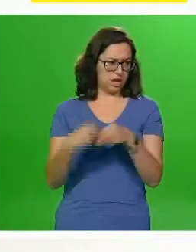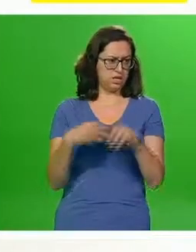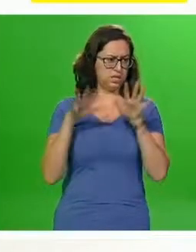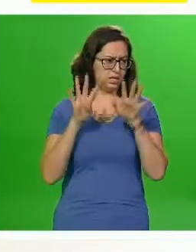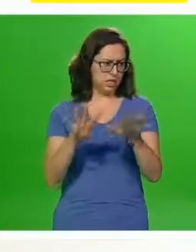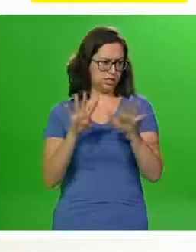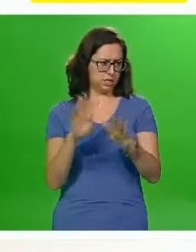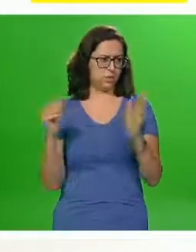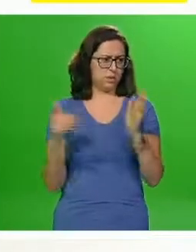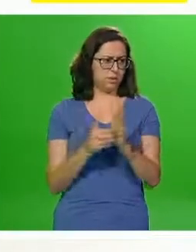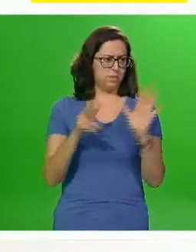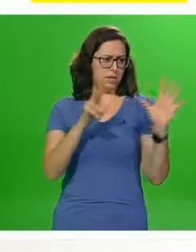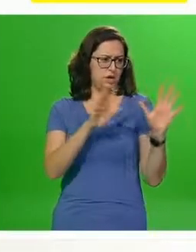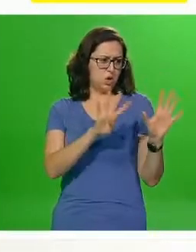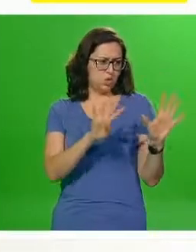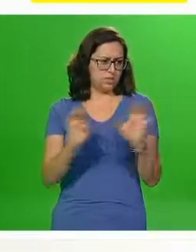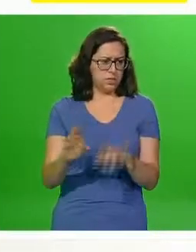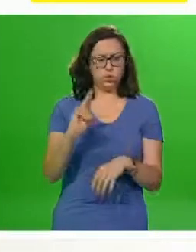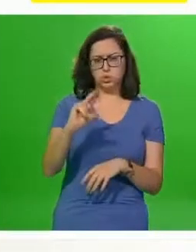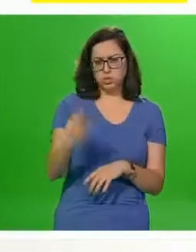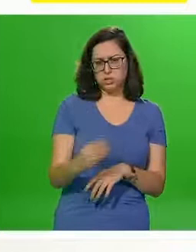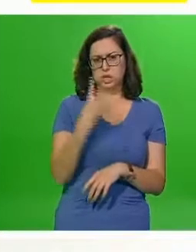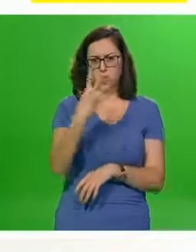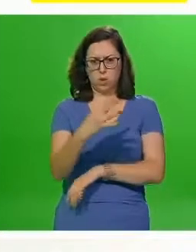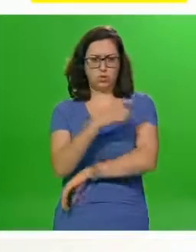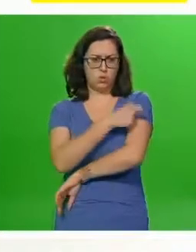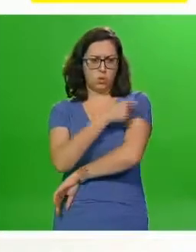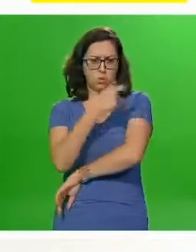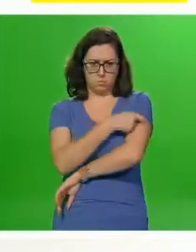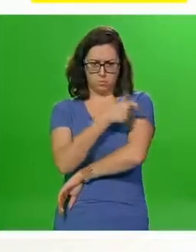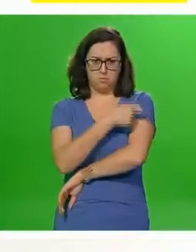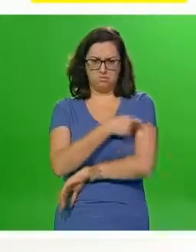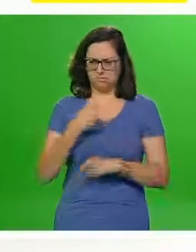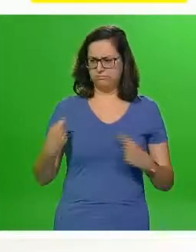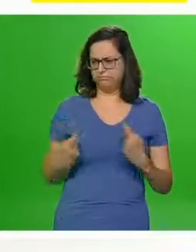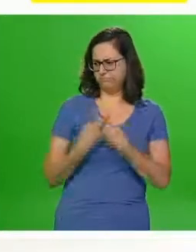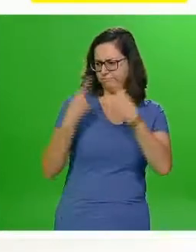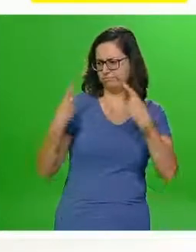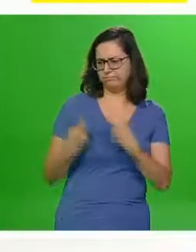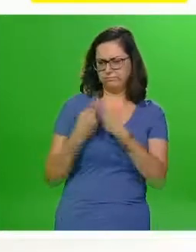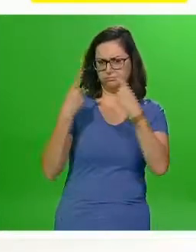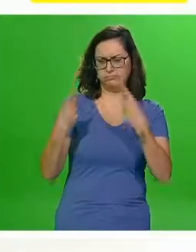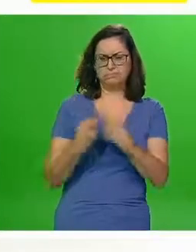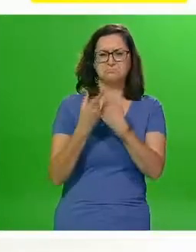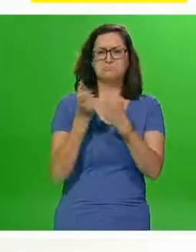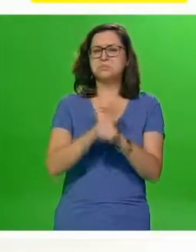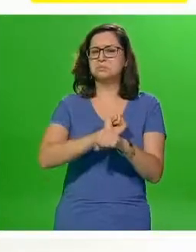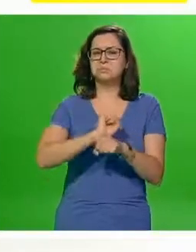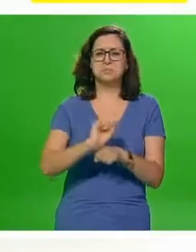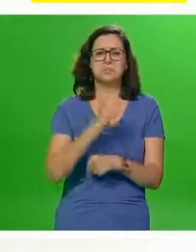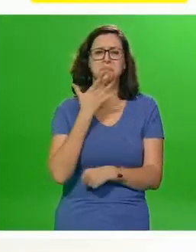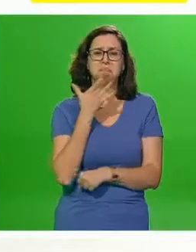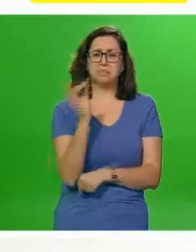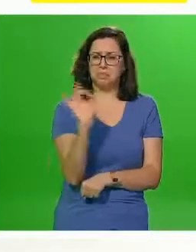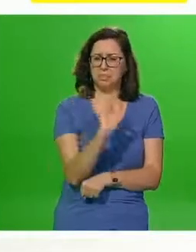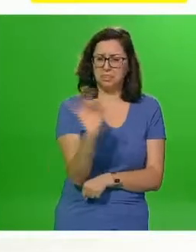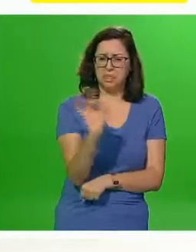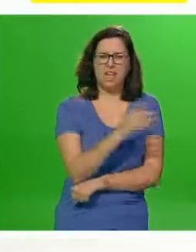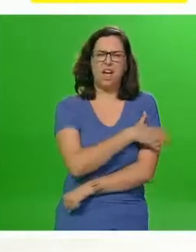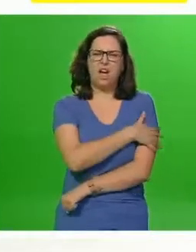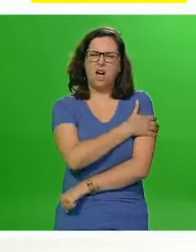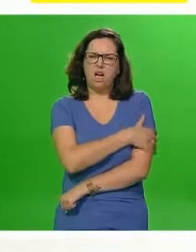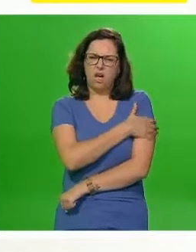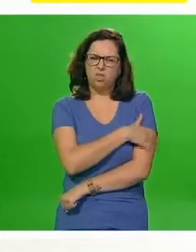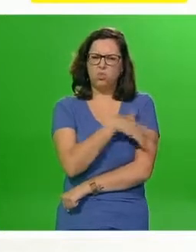19.984 eventos que se han asociado temporalmente con la vacunación son leves, muchos de ellos son